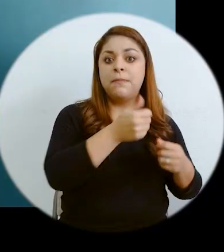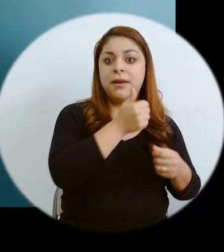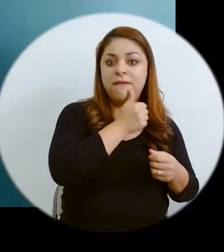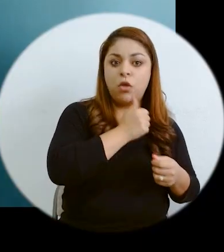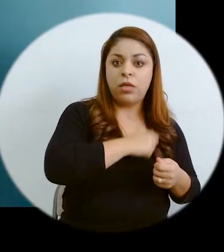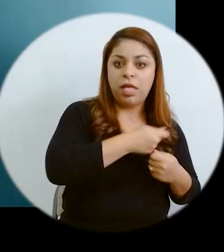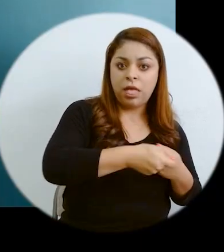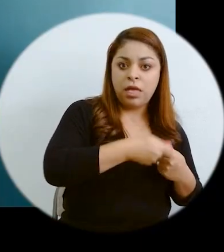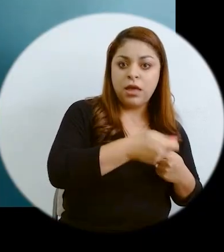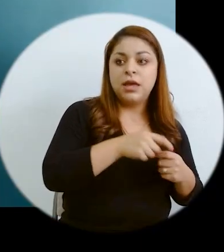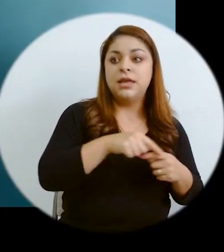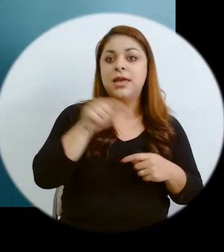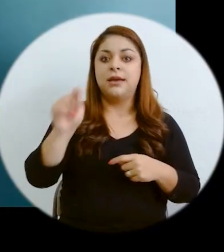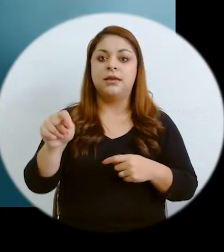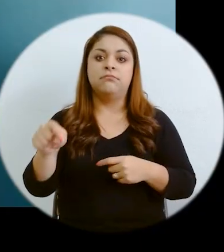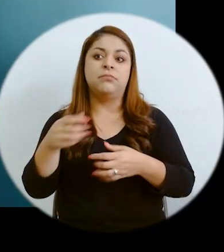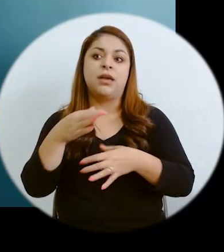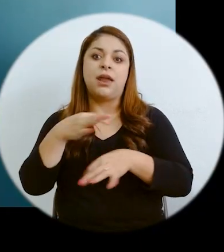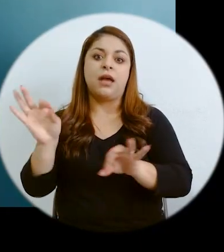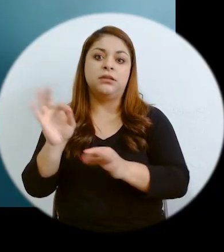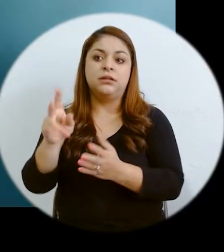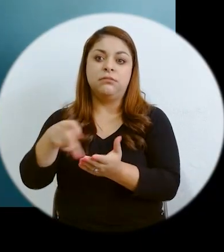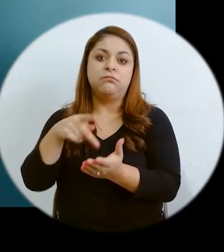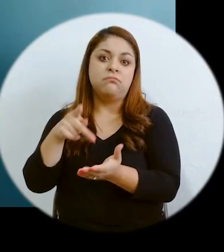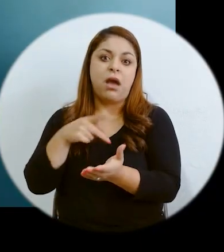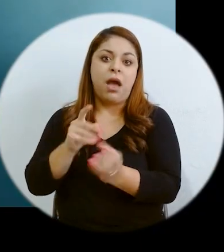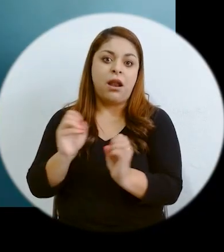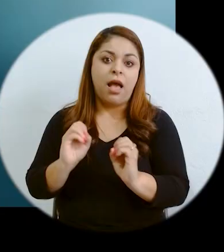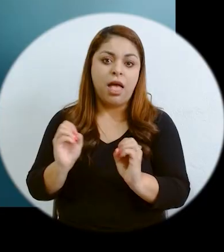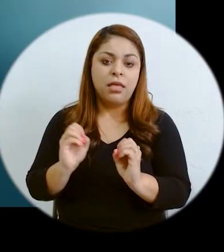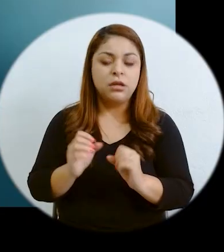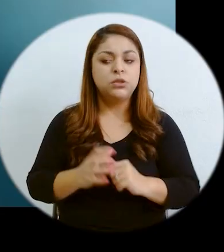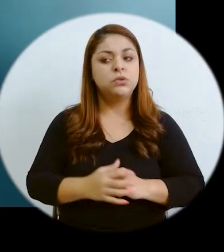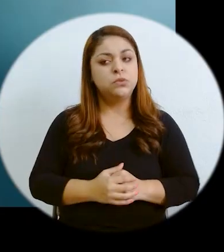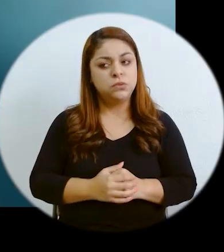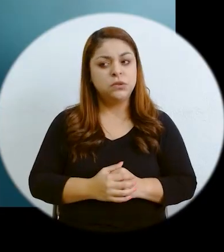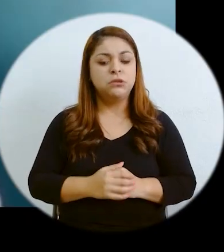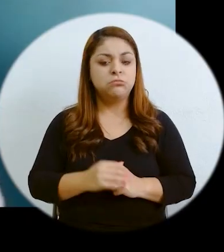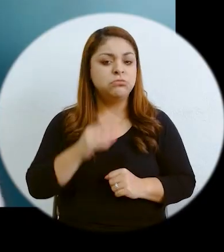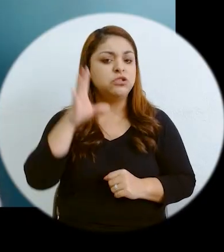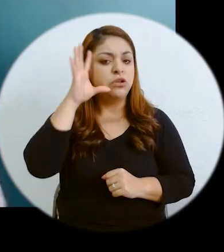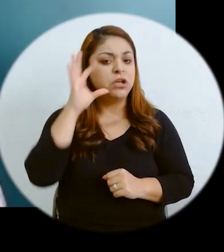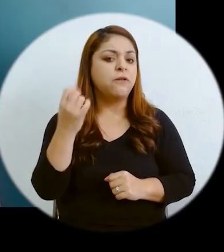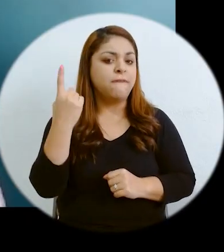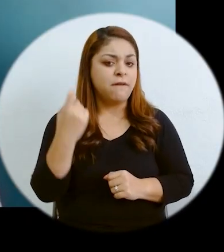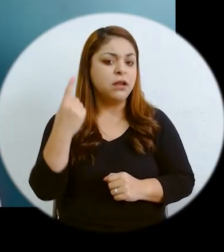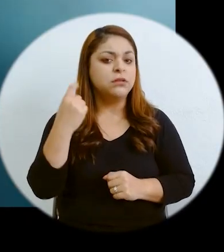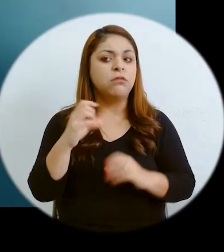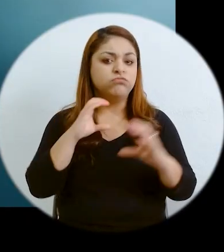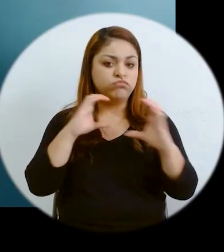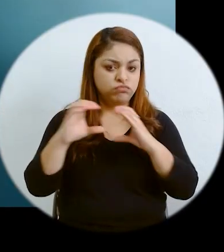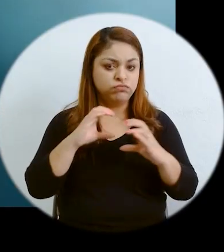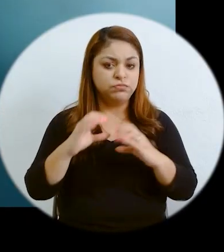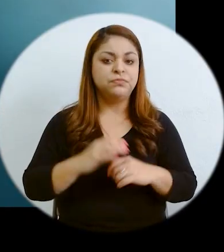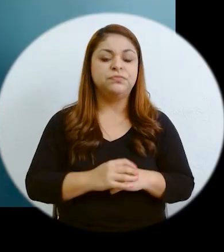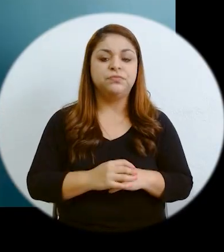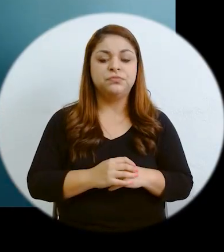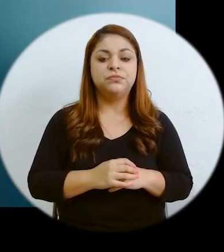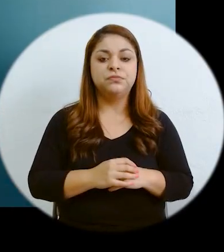recibiendo aquí de una forma pública o una forma casi que gratuita, ¿verdad? Entonces, yo creo que a veces falta también cacarear